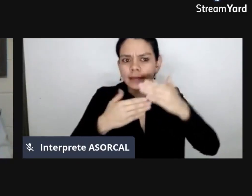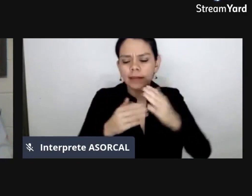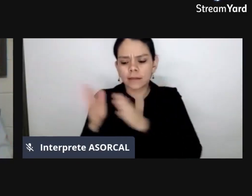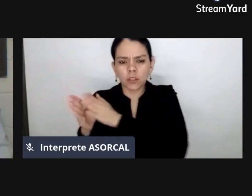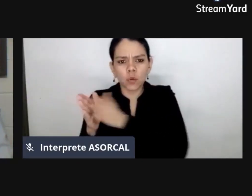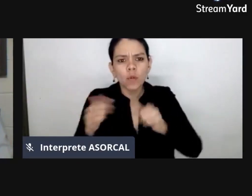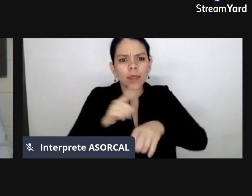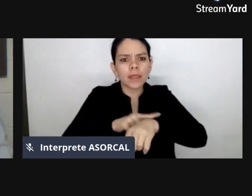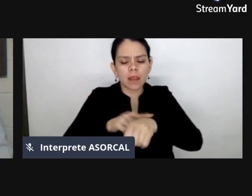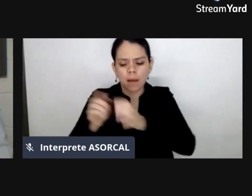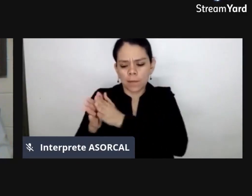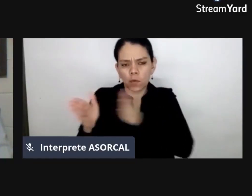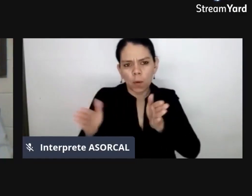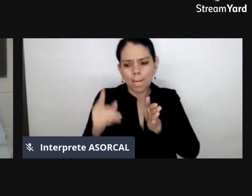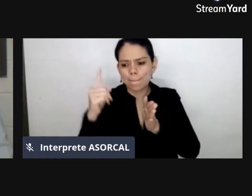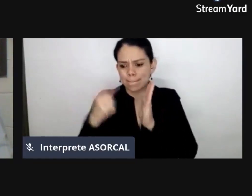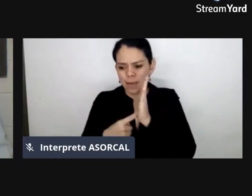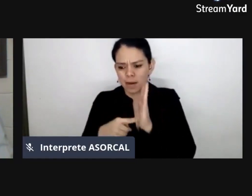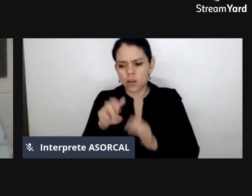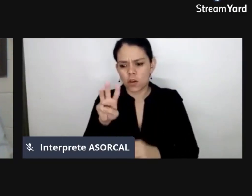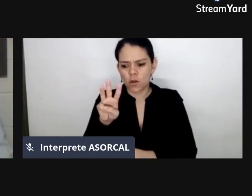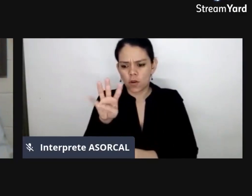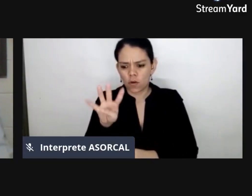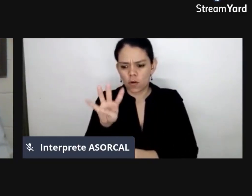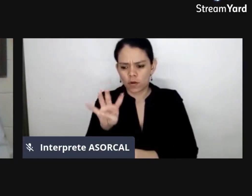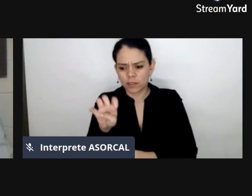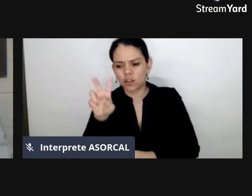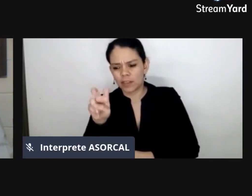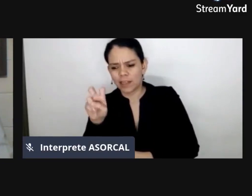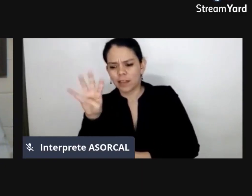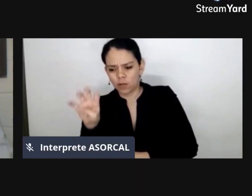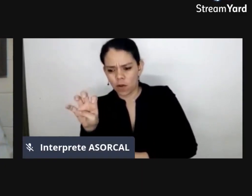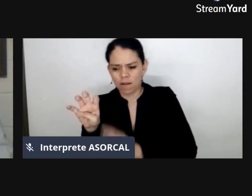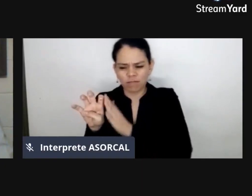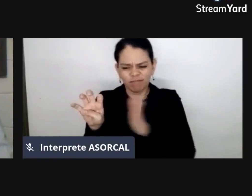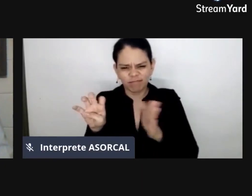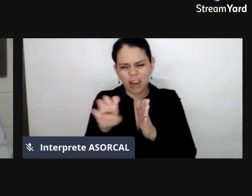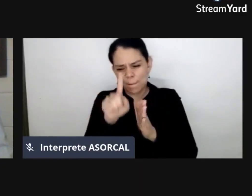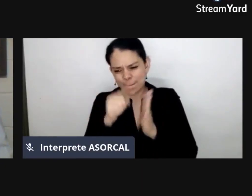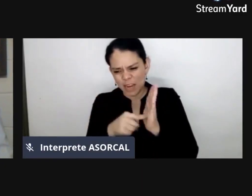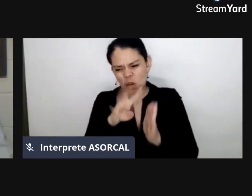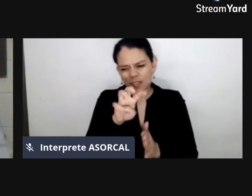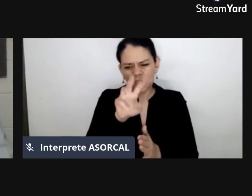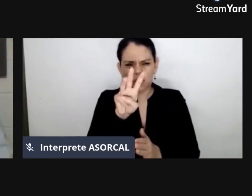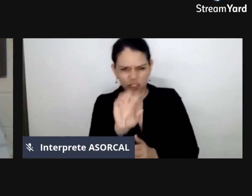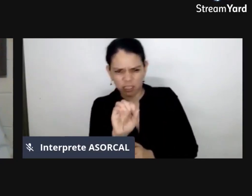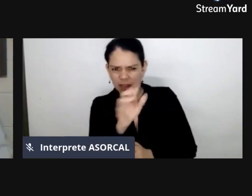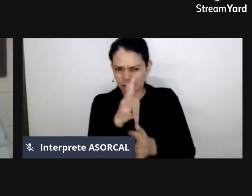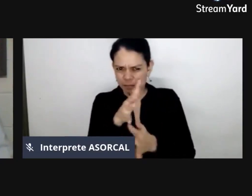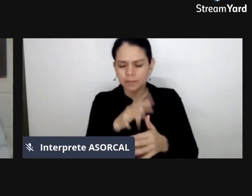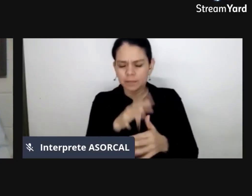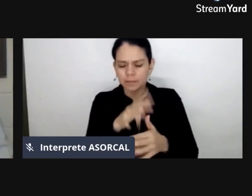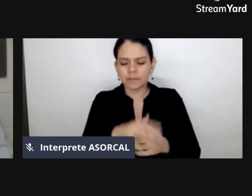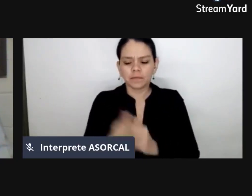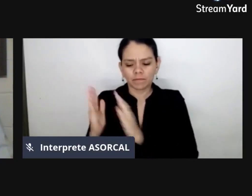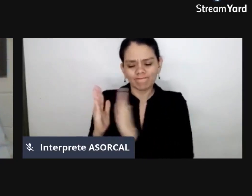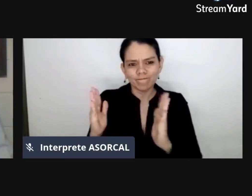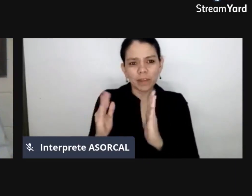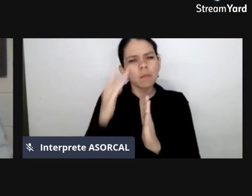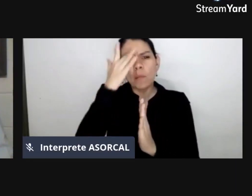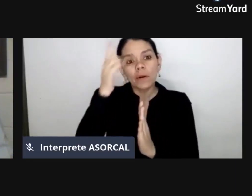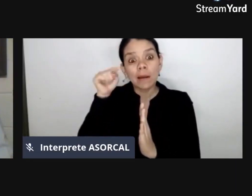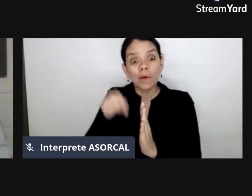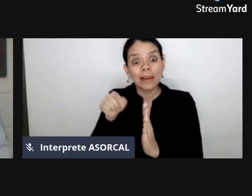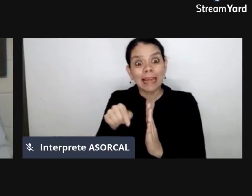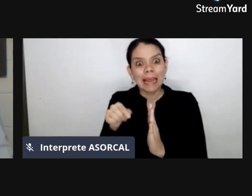las condiciones, se reunieron las condiciones, se acumularon las tensiones